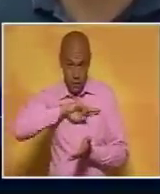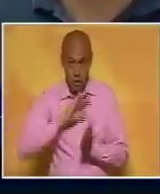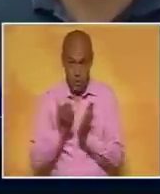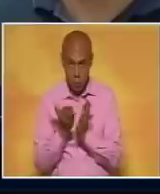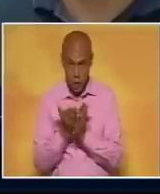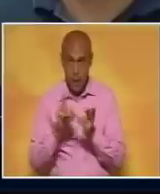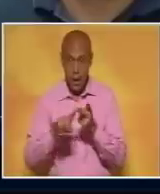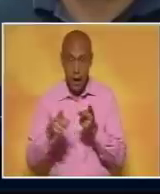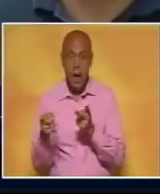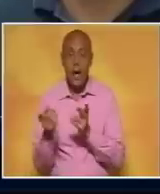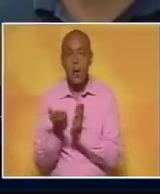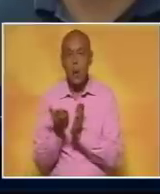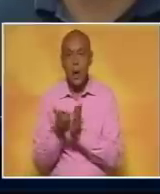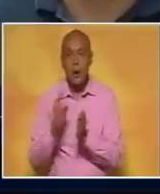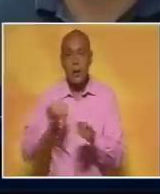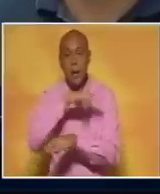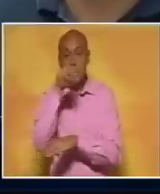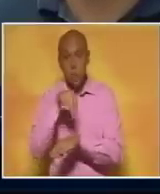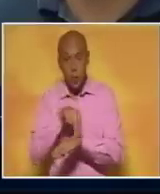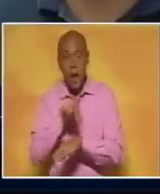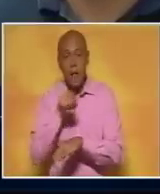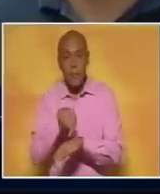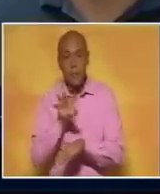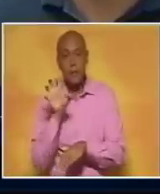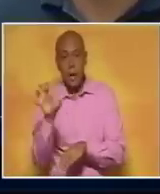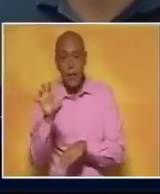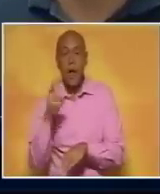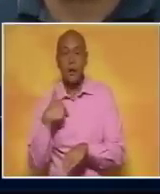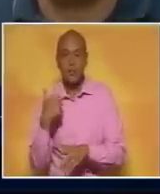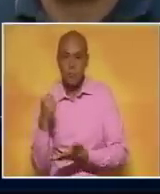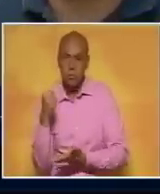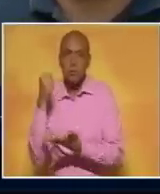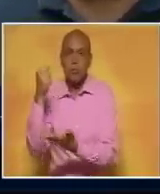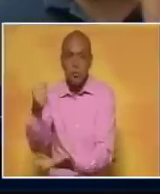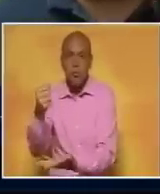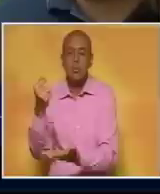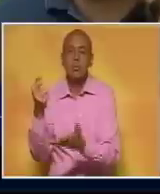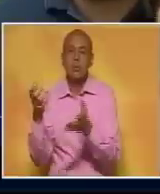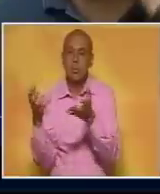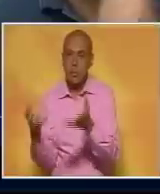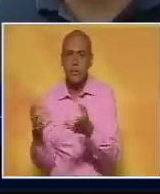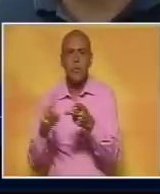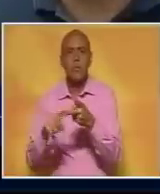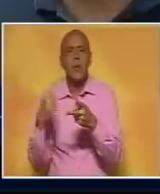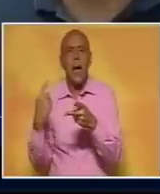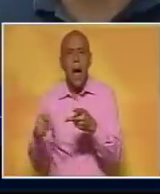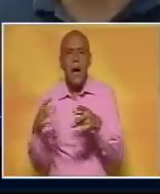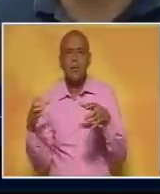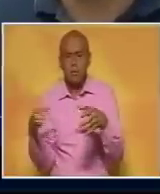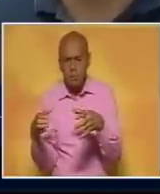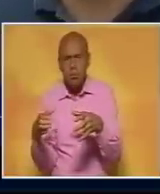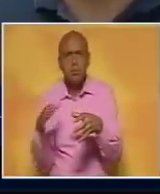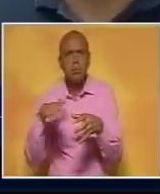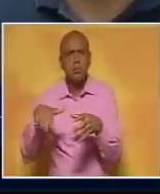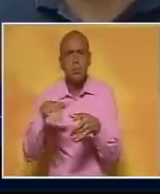como escuelas nacionales, unos kits. Estos kits vienen comprendidos pues con unas ollas.